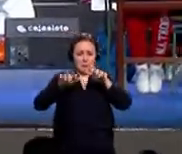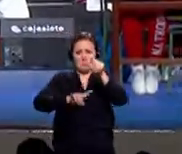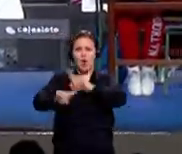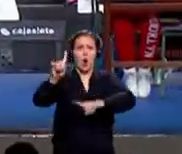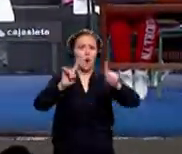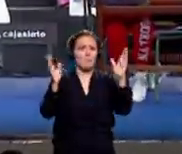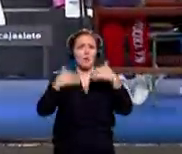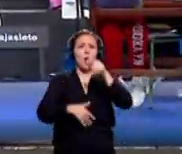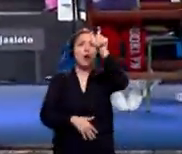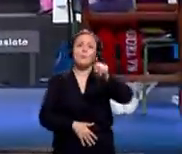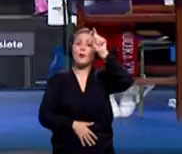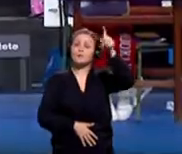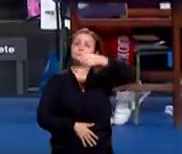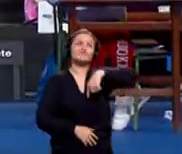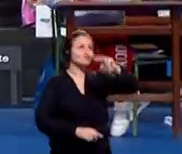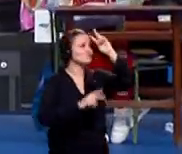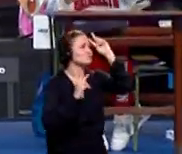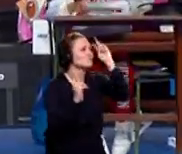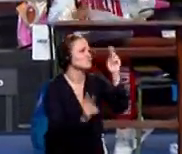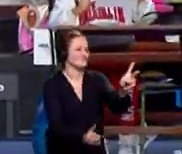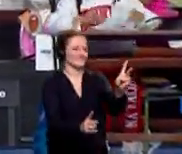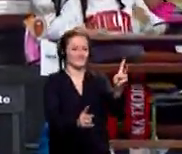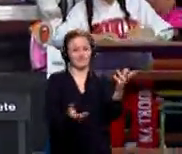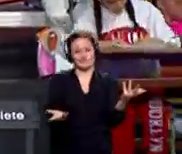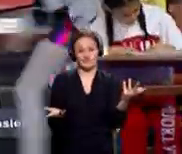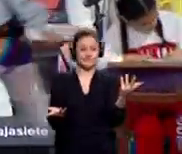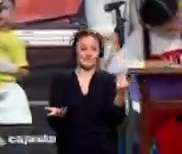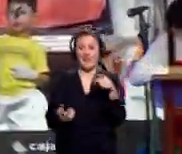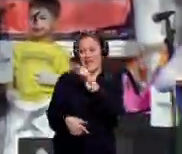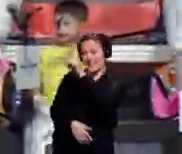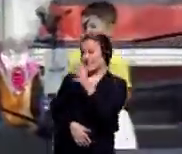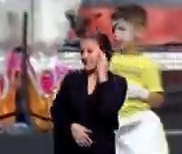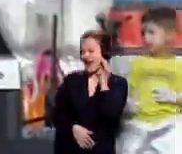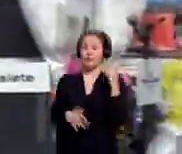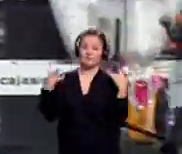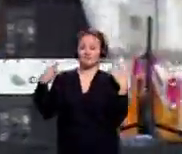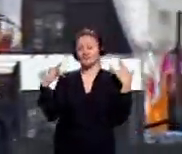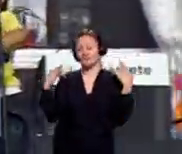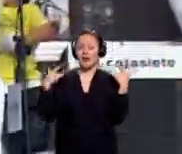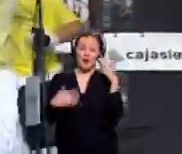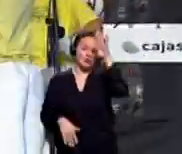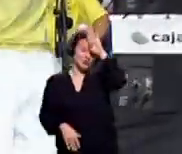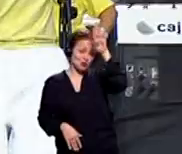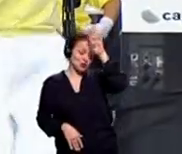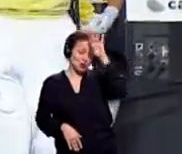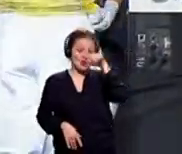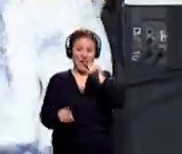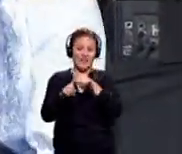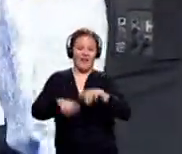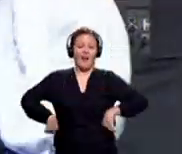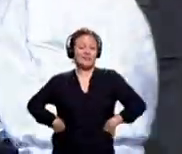problemas, al profe siempre hay que respetar. Ella es la chachi en nuestra acción, a lo Rosalía